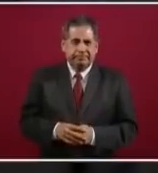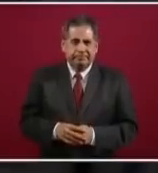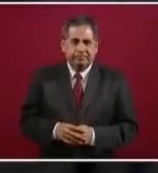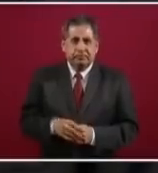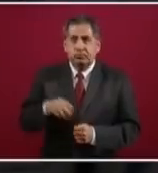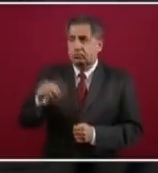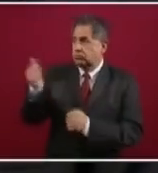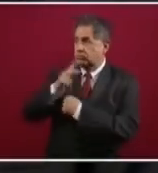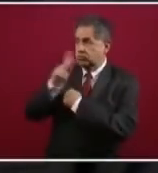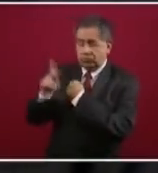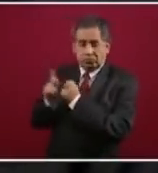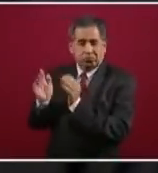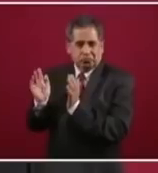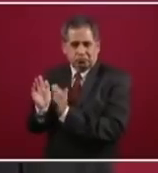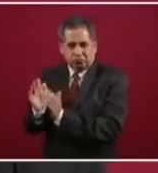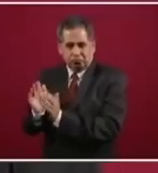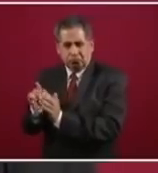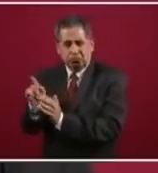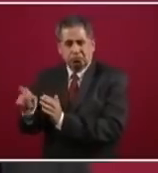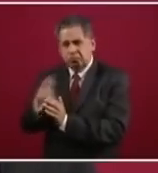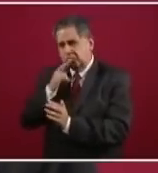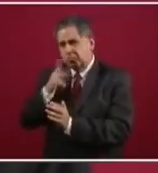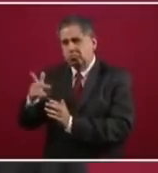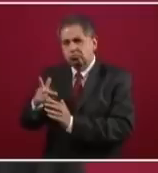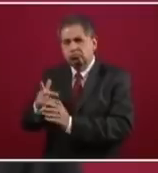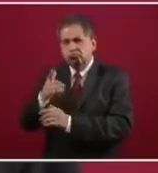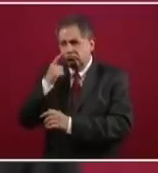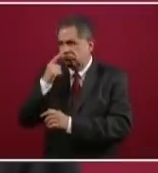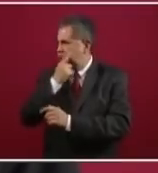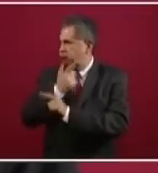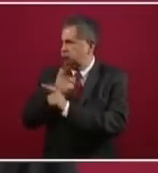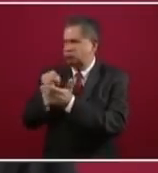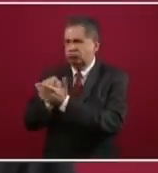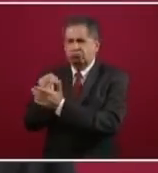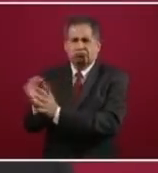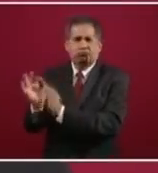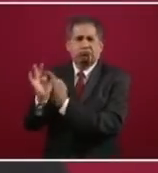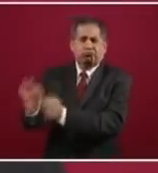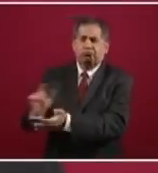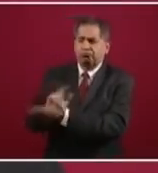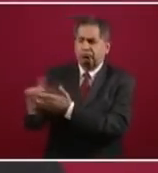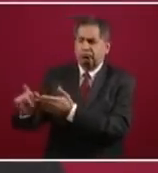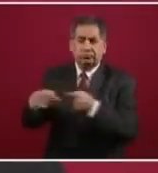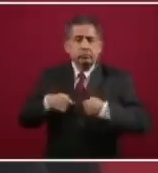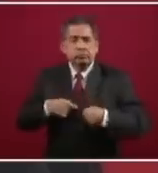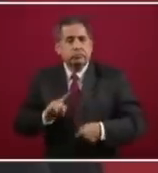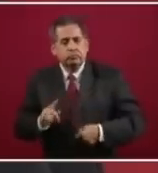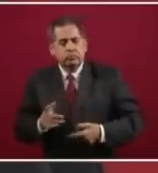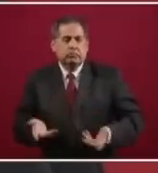más pequeños que el nuestro, había una democracia casi perfecta,